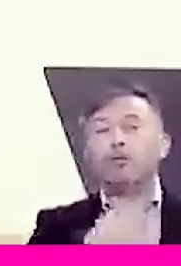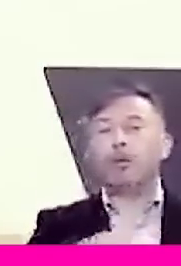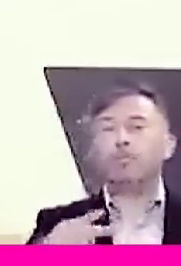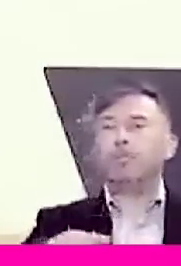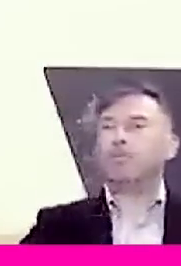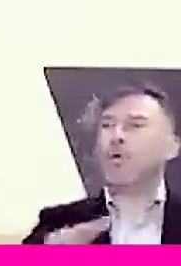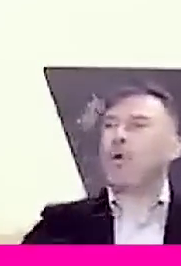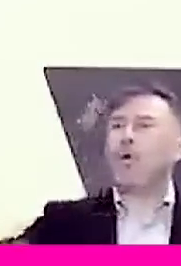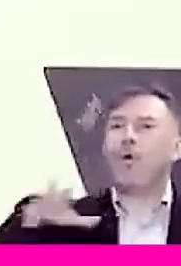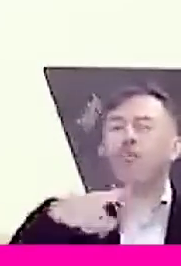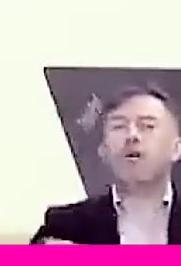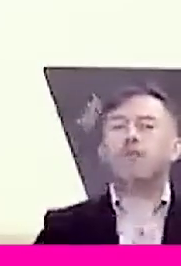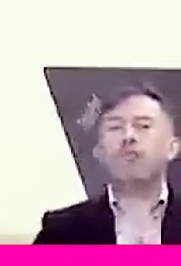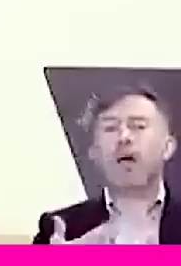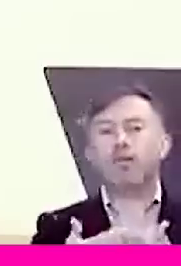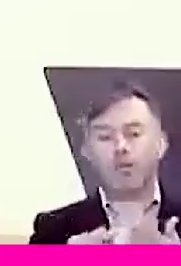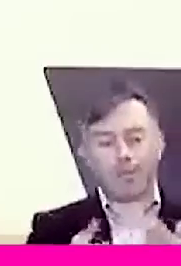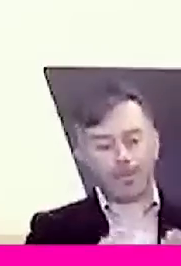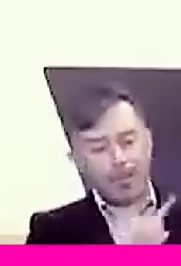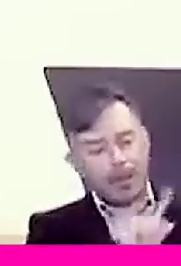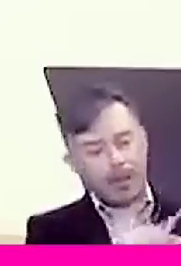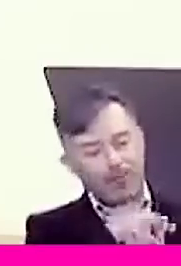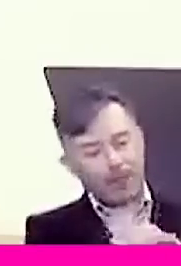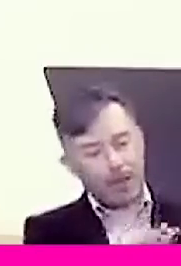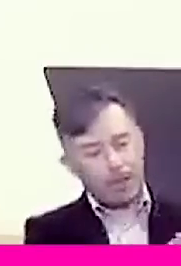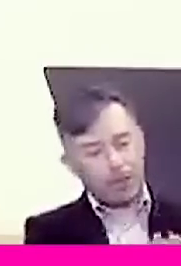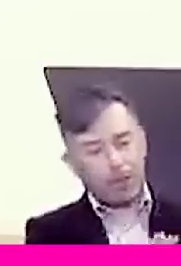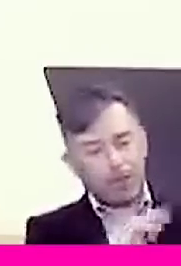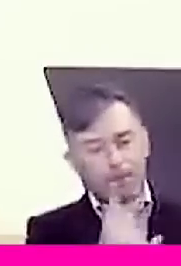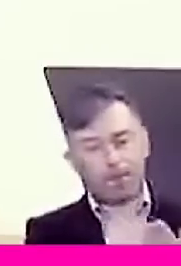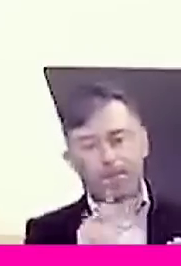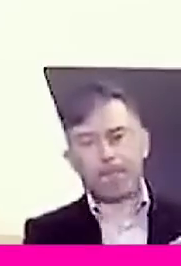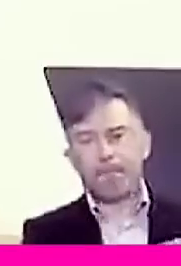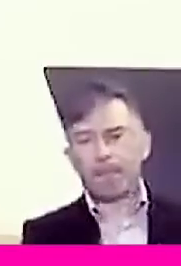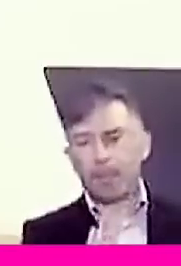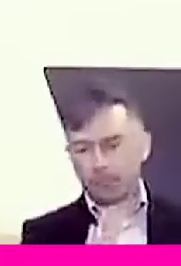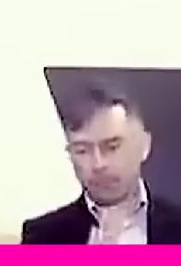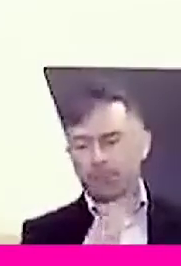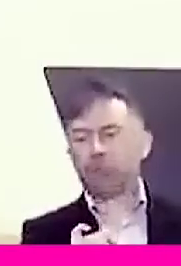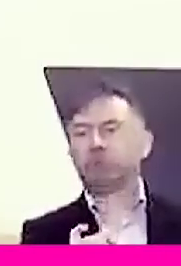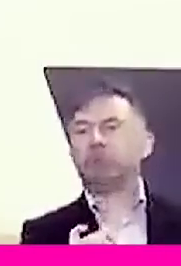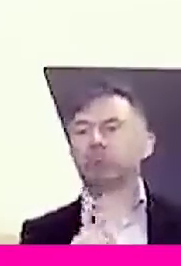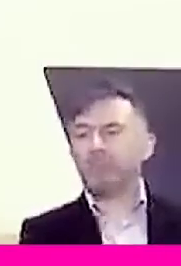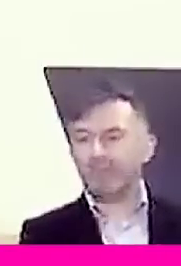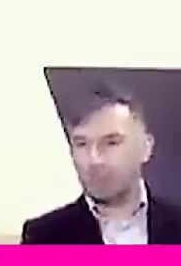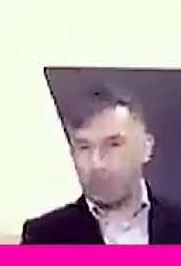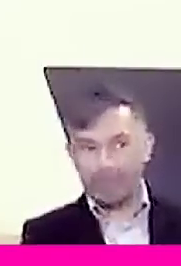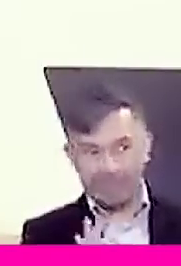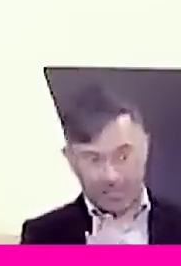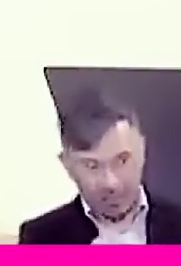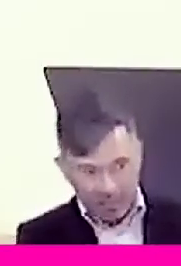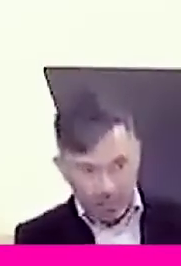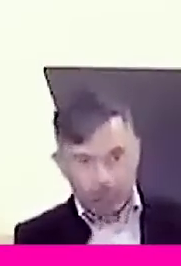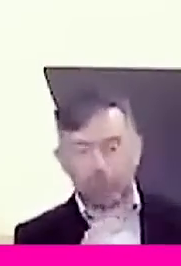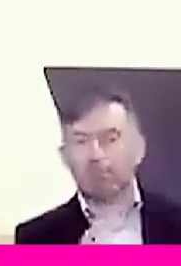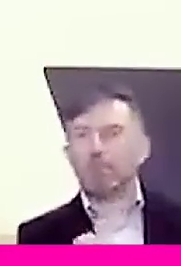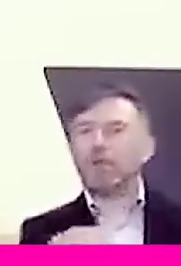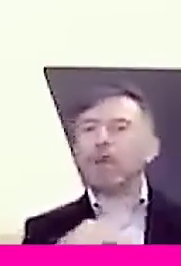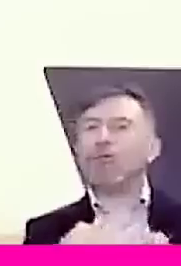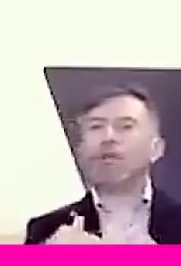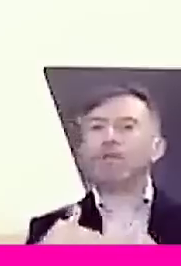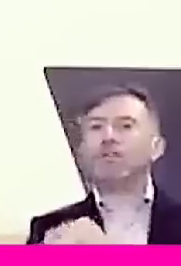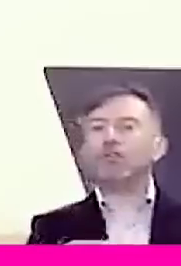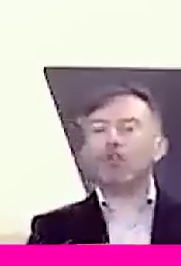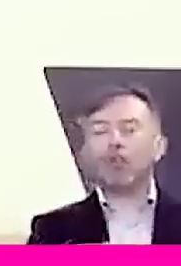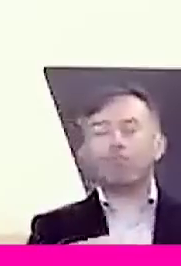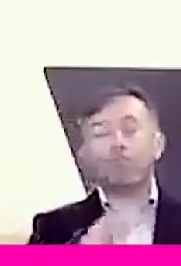Es que la reforma el llamado Plan B de implementarse en efecto Sería más costoso para nuestra democracia electoral por las